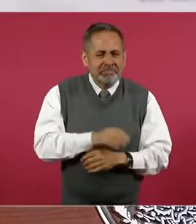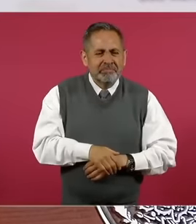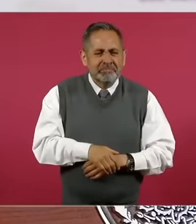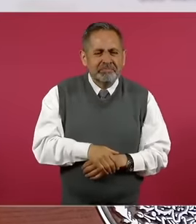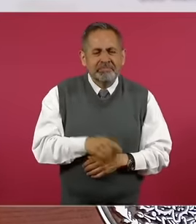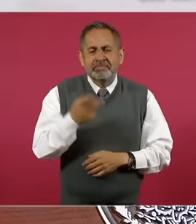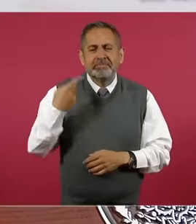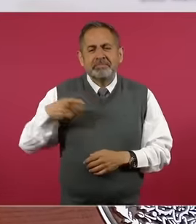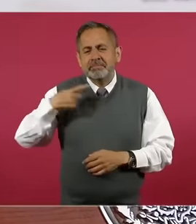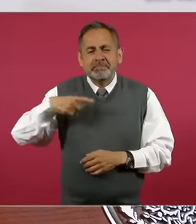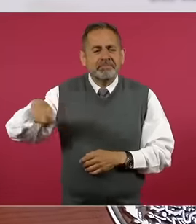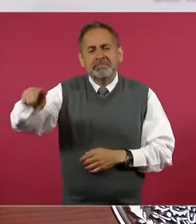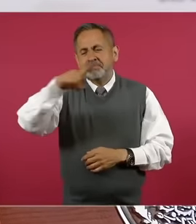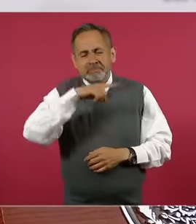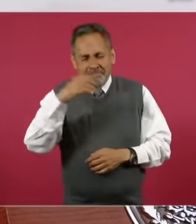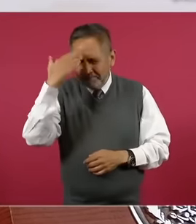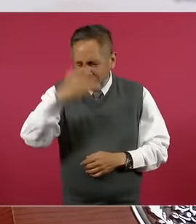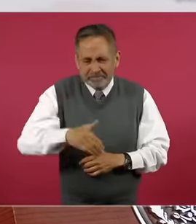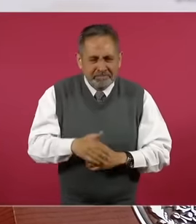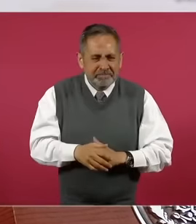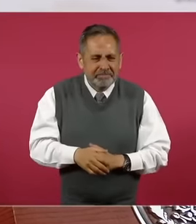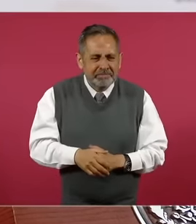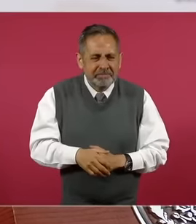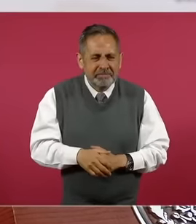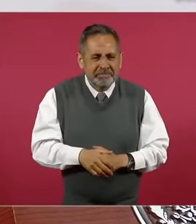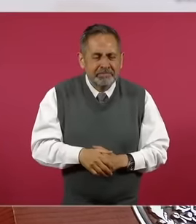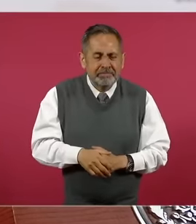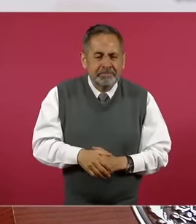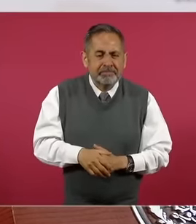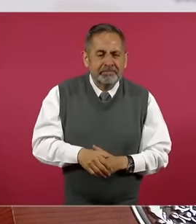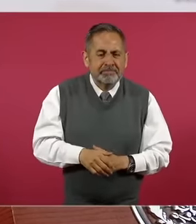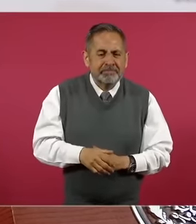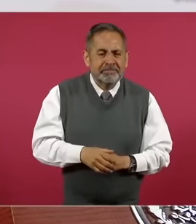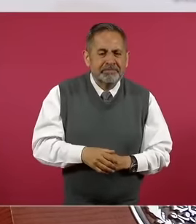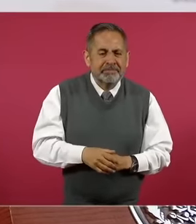y ya la gente está muy